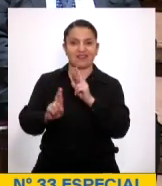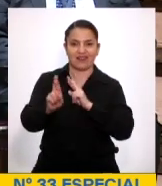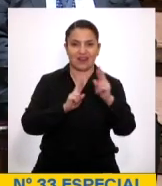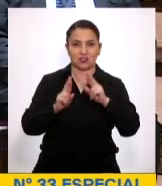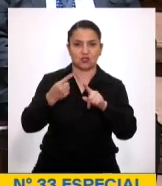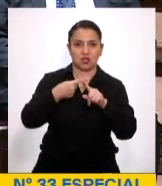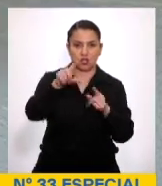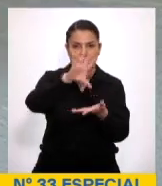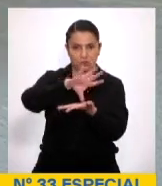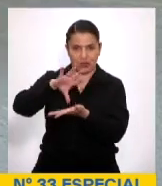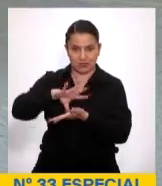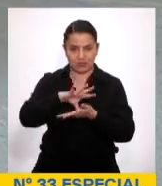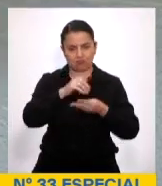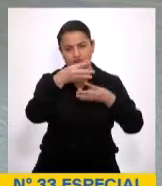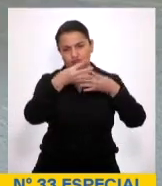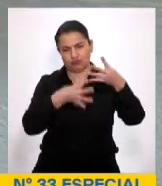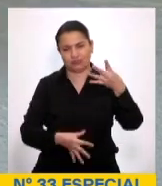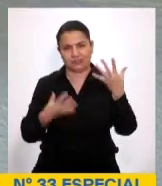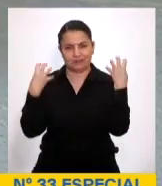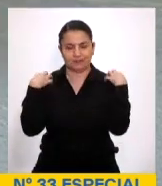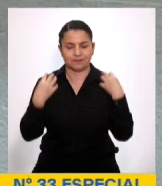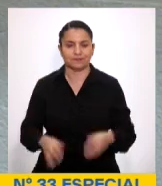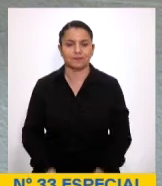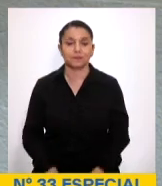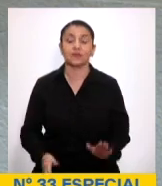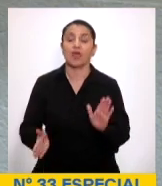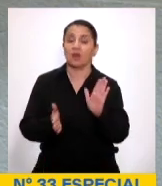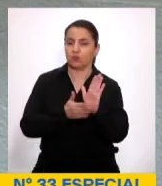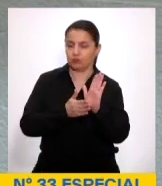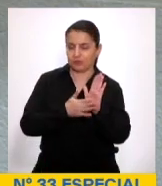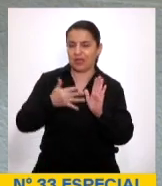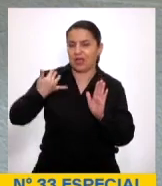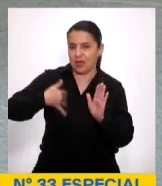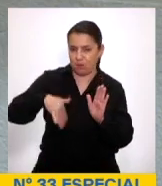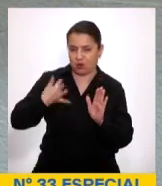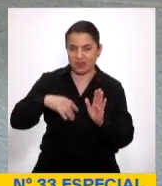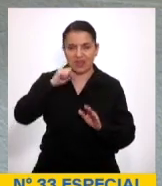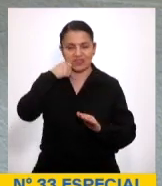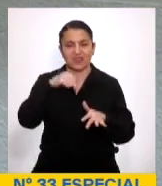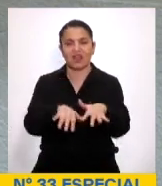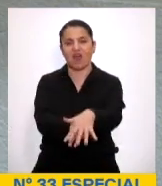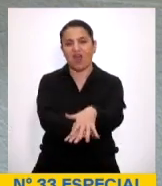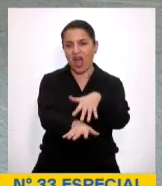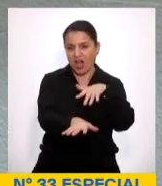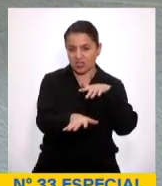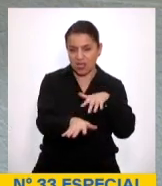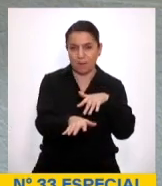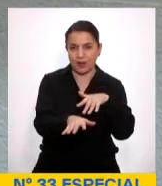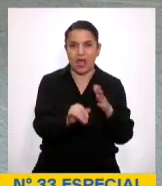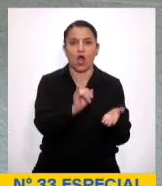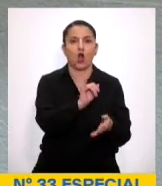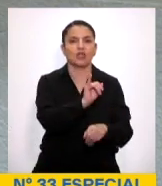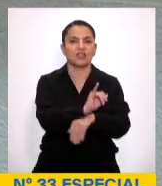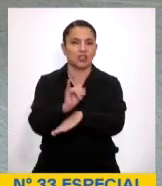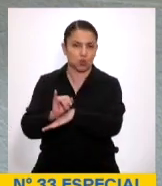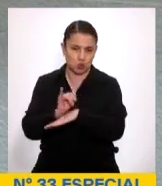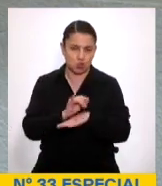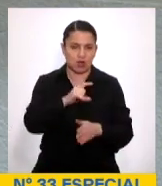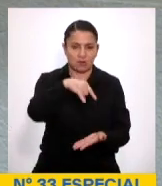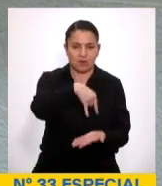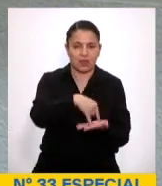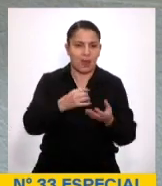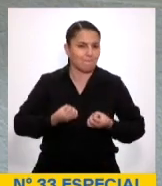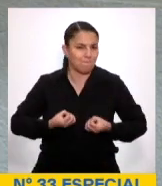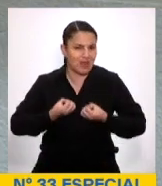exteriores quedaba manifiesto la relevancia que se le daba a las asambleas órganos parlamentario como expresión